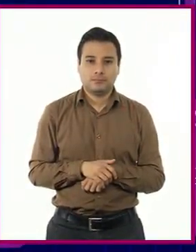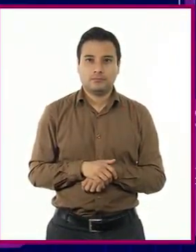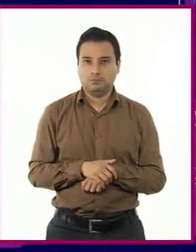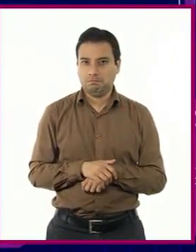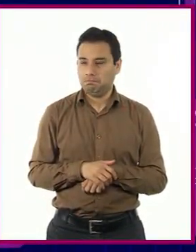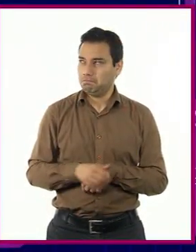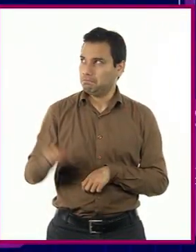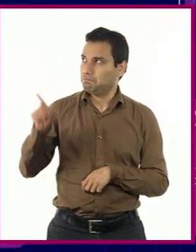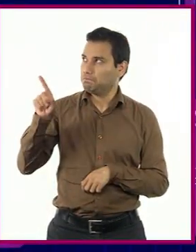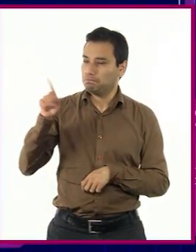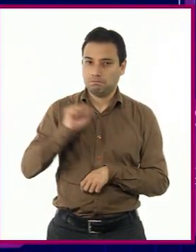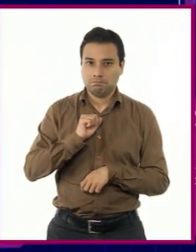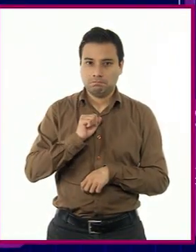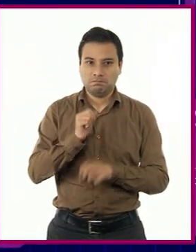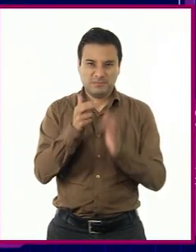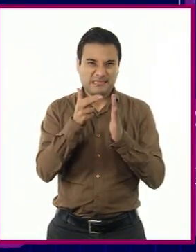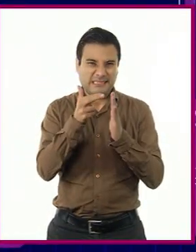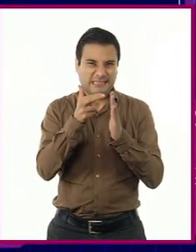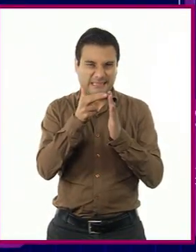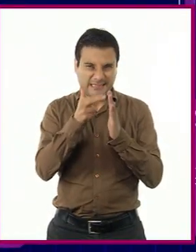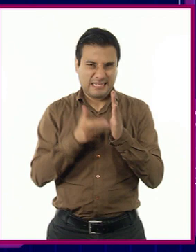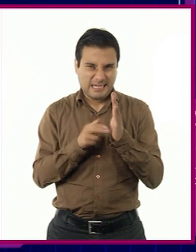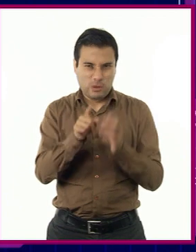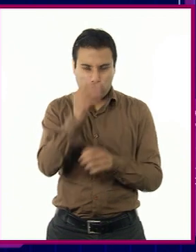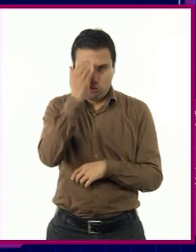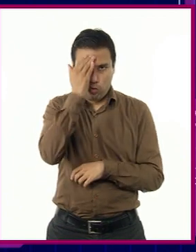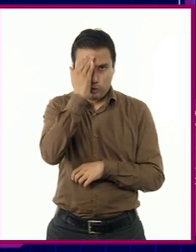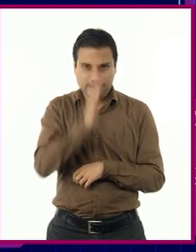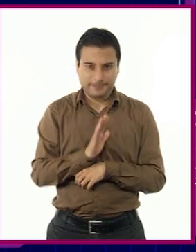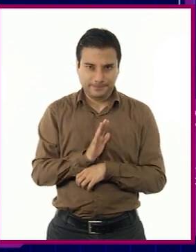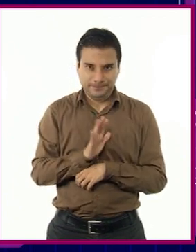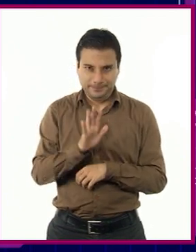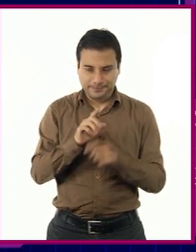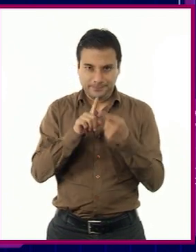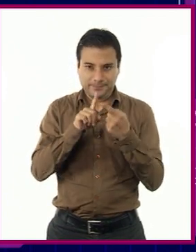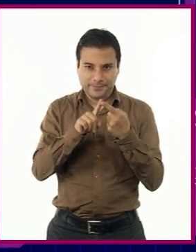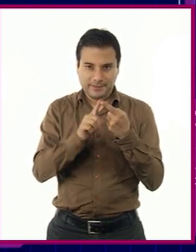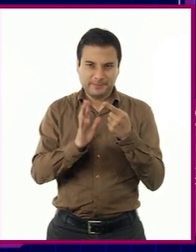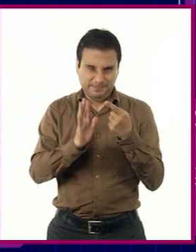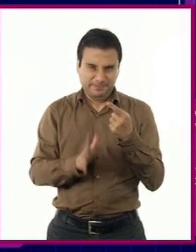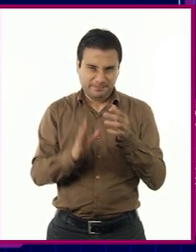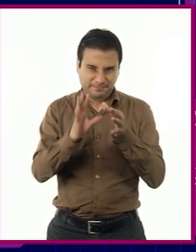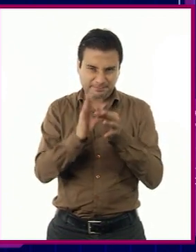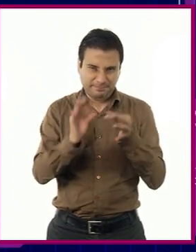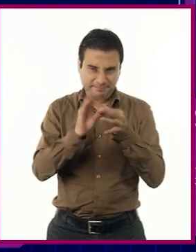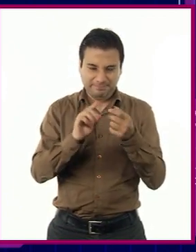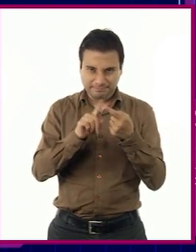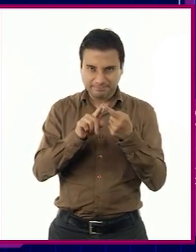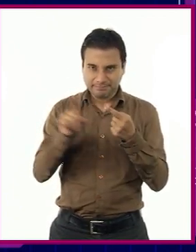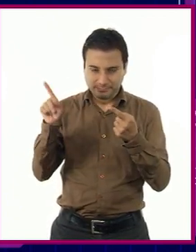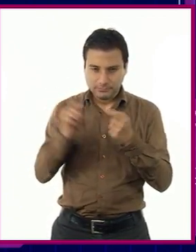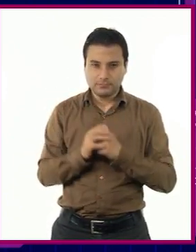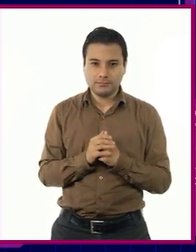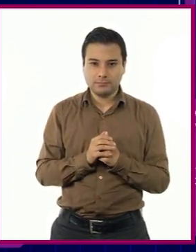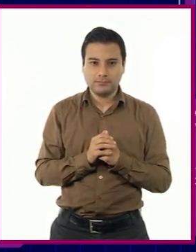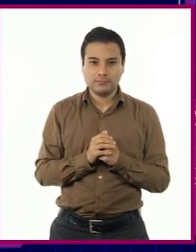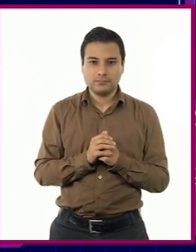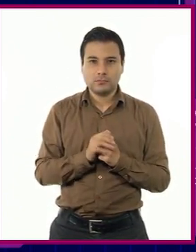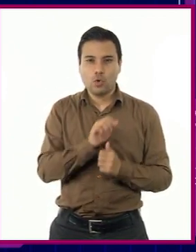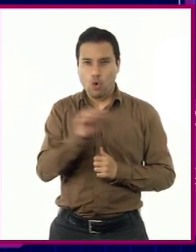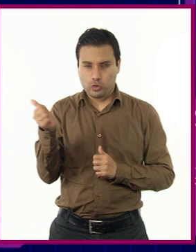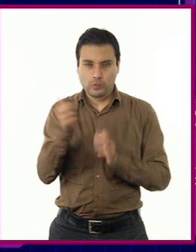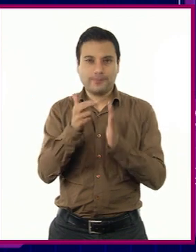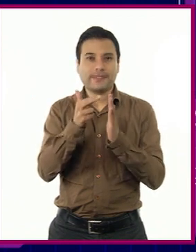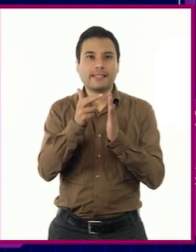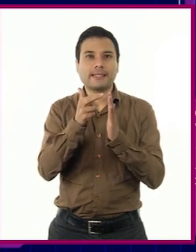Criterio lado, lado, lado. 2 triángulos son congruentes si tienen sus lados iguales.